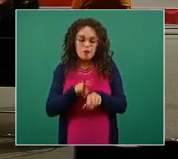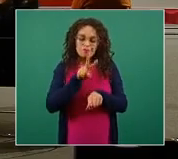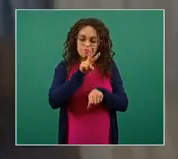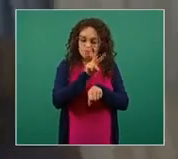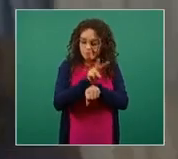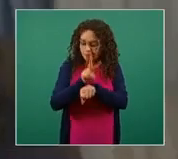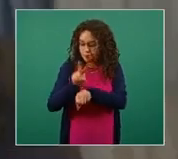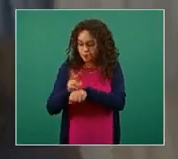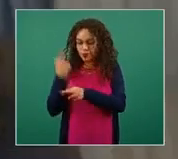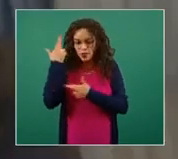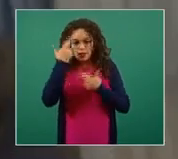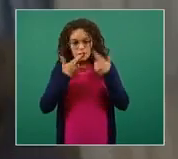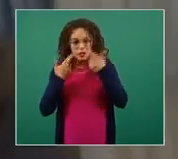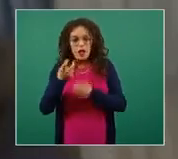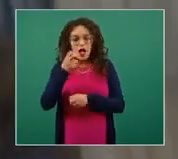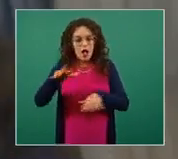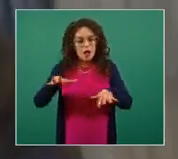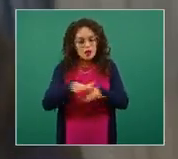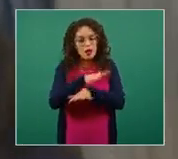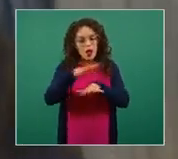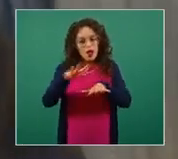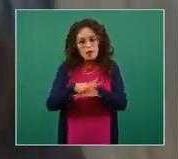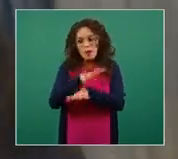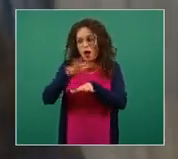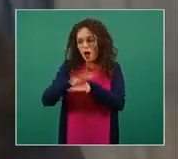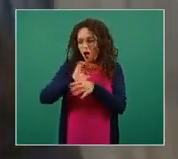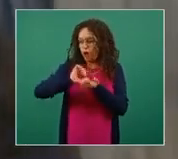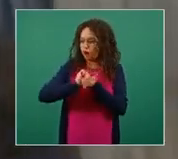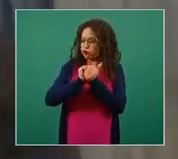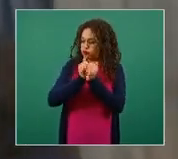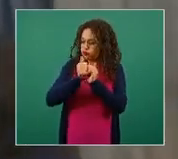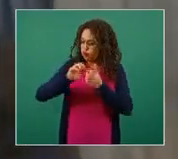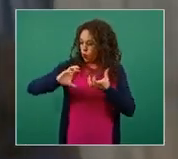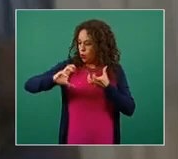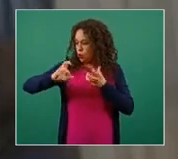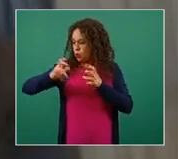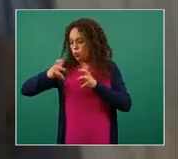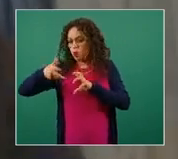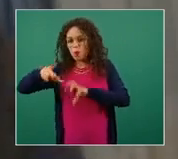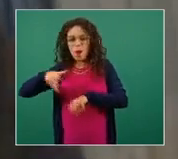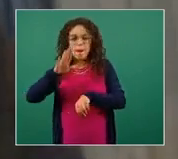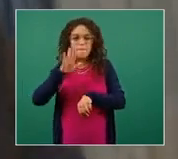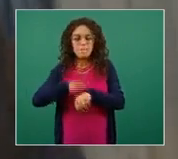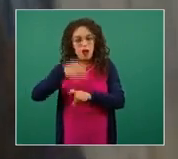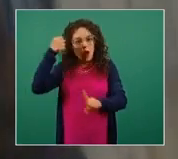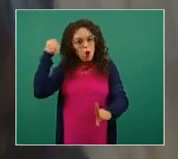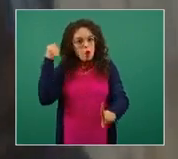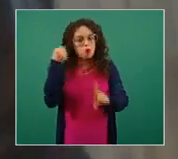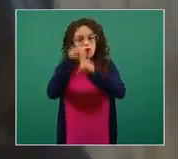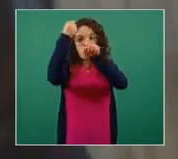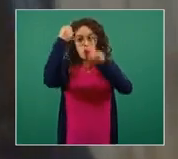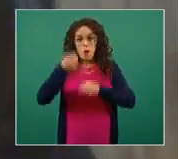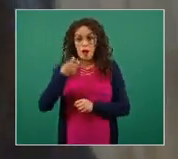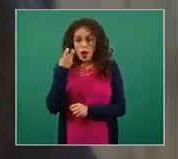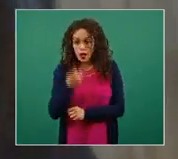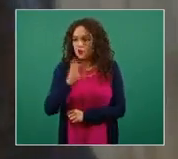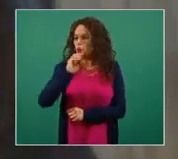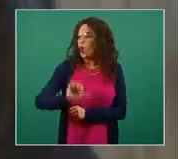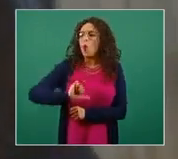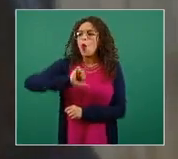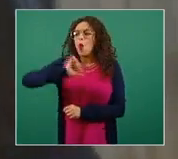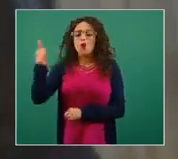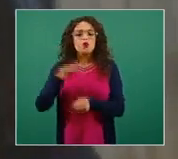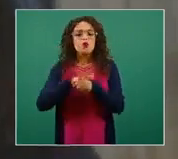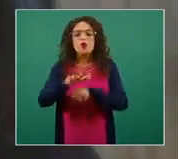estas variantes y su impacto potencial en la efectividad de esta o cualquier otra